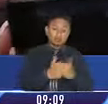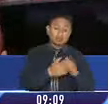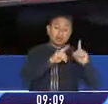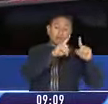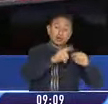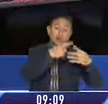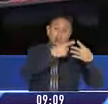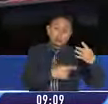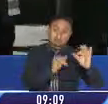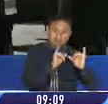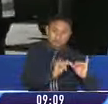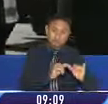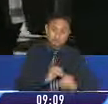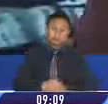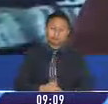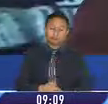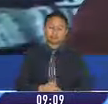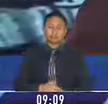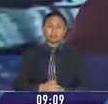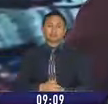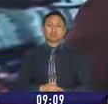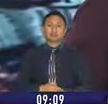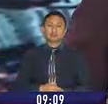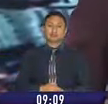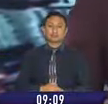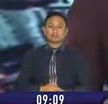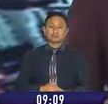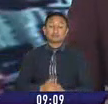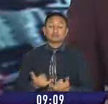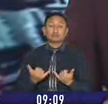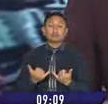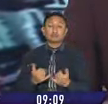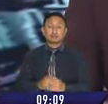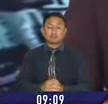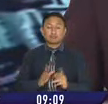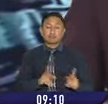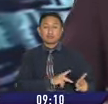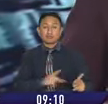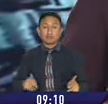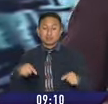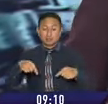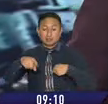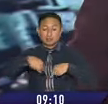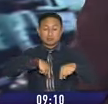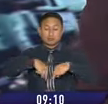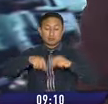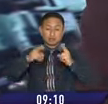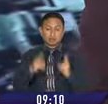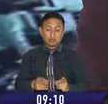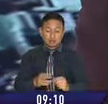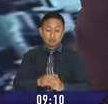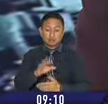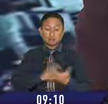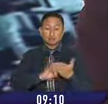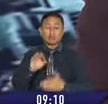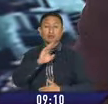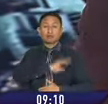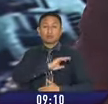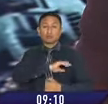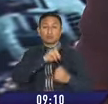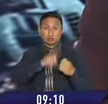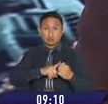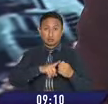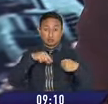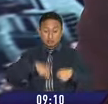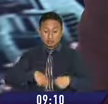preguntas definitivas. Vamos a contarles ahora que el Plan Distrital de Movilidad Humana, aprobado por el municipio de Quito, permitirá